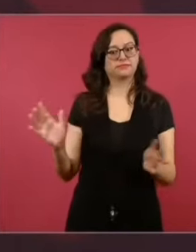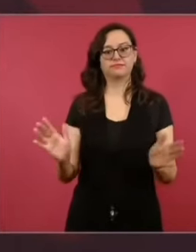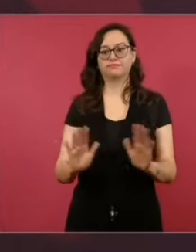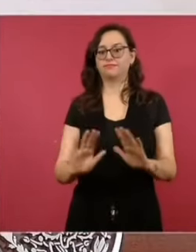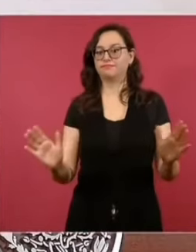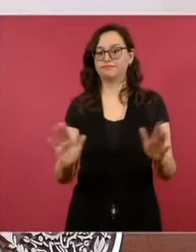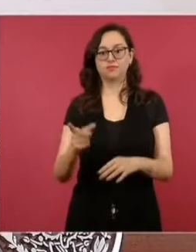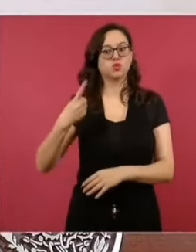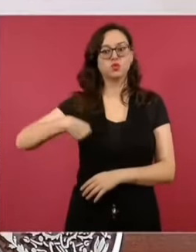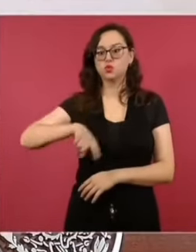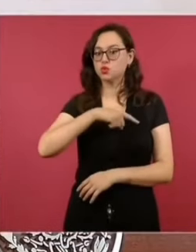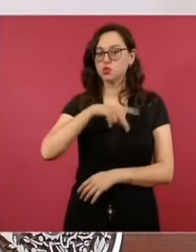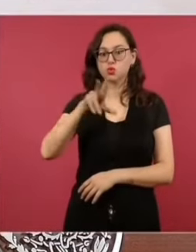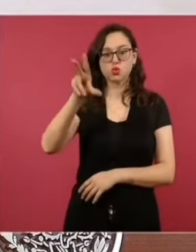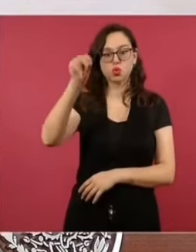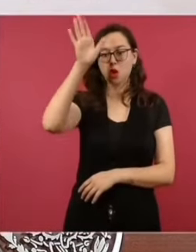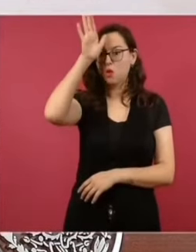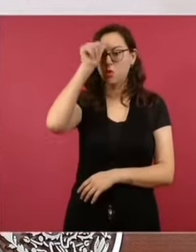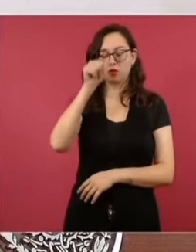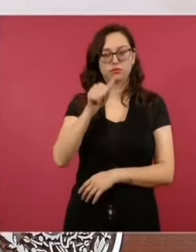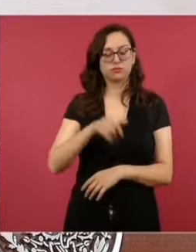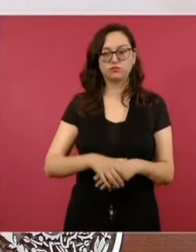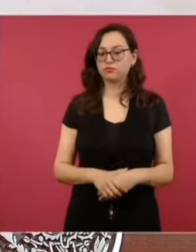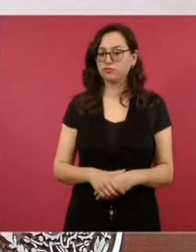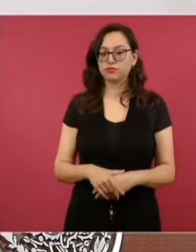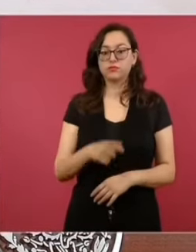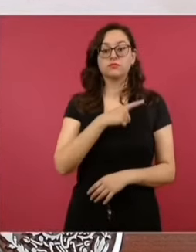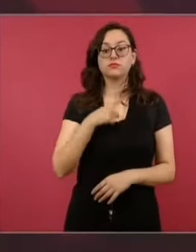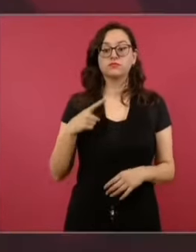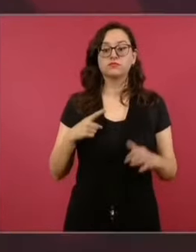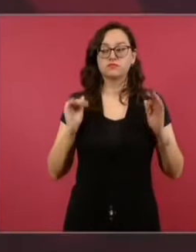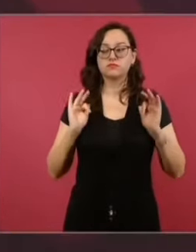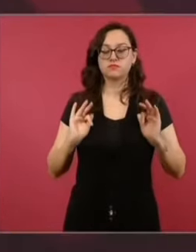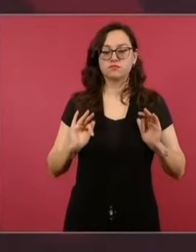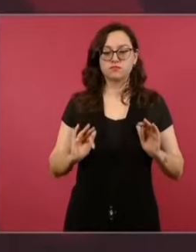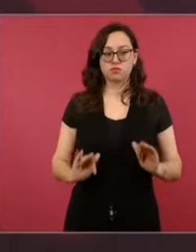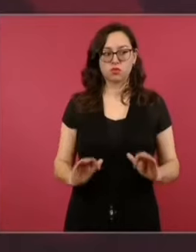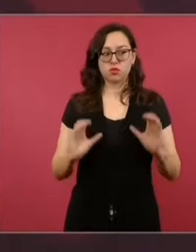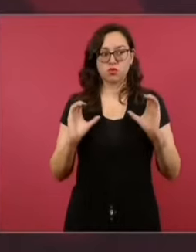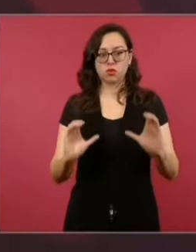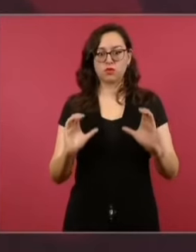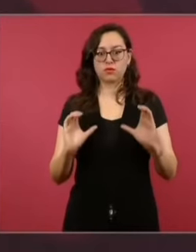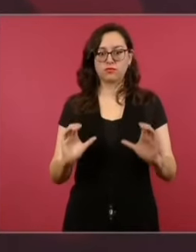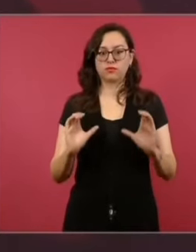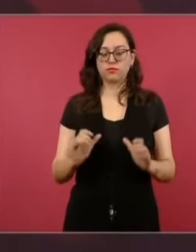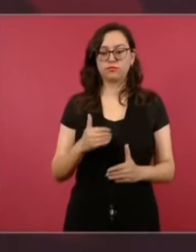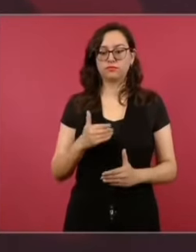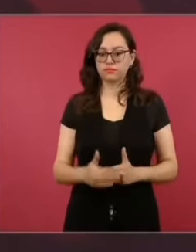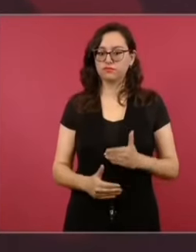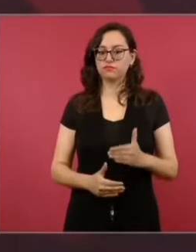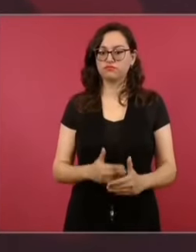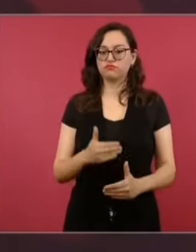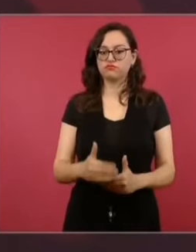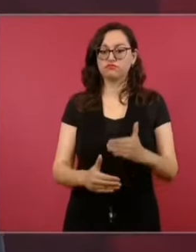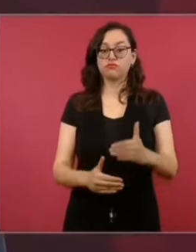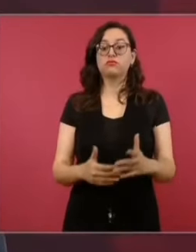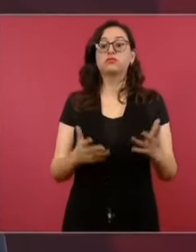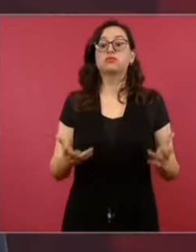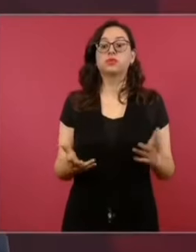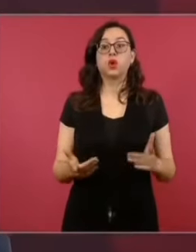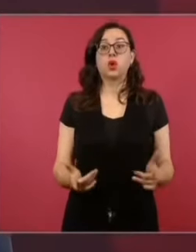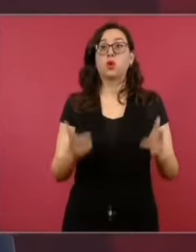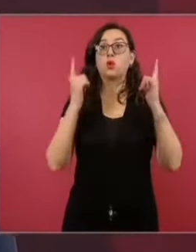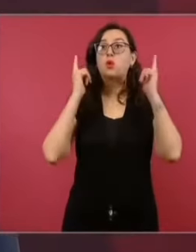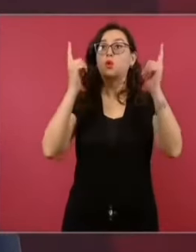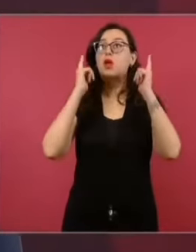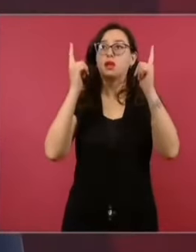conflicto. Hemos actuado con mucha prudencia en ese sentido. Y ojalá, lo deseamos, de